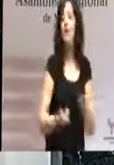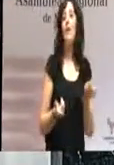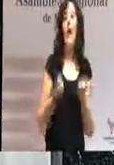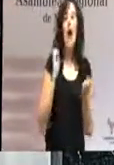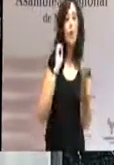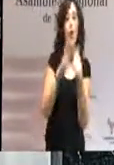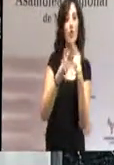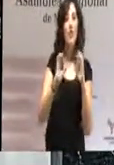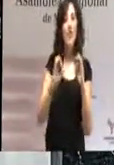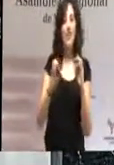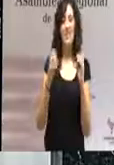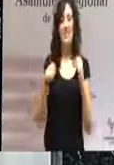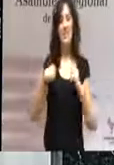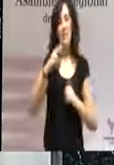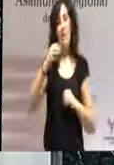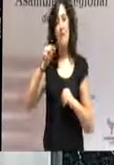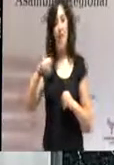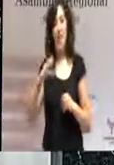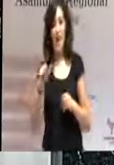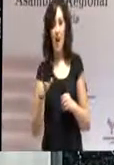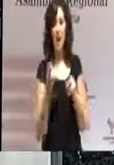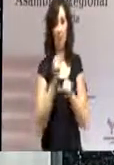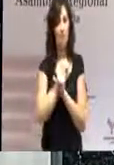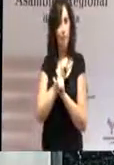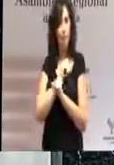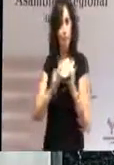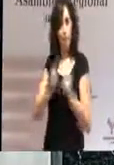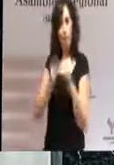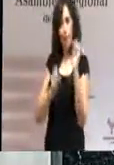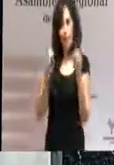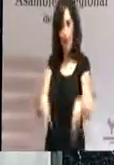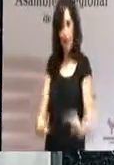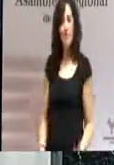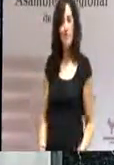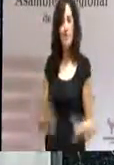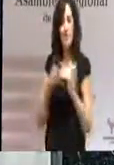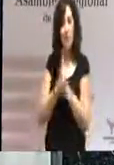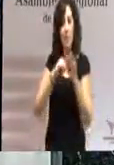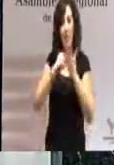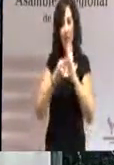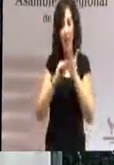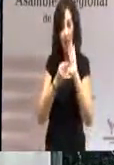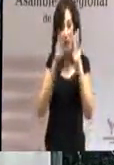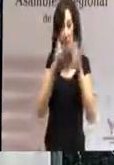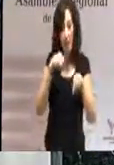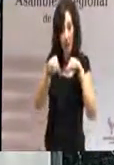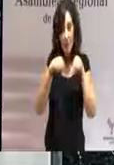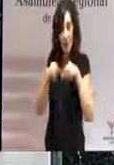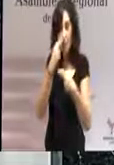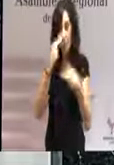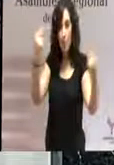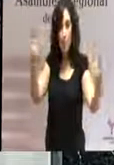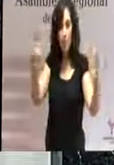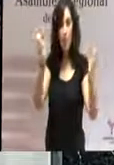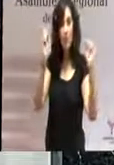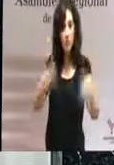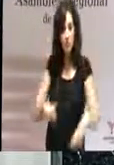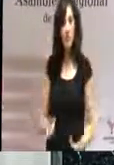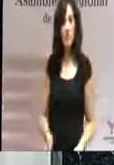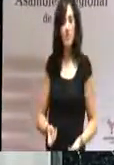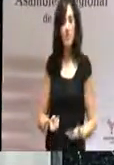la autovía del Bancal en espera, y seguimos sin planificación del transporte público y sin el